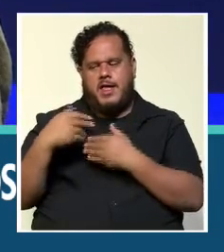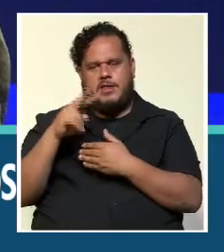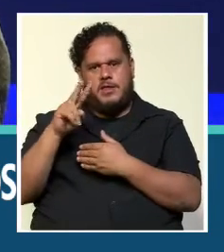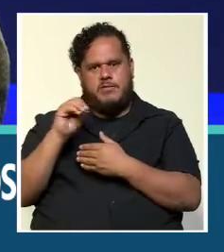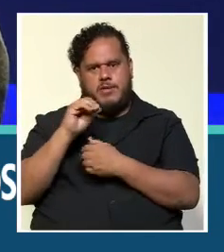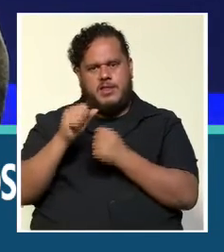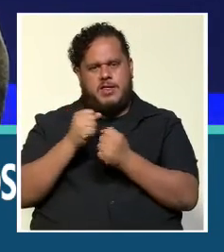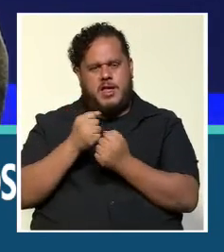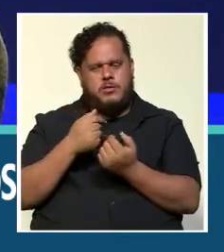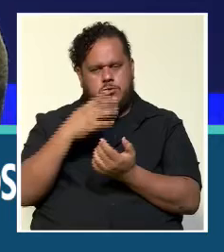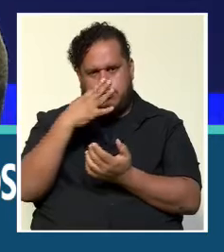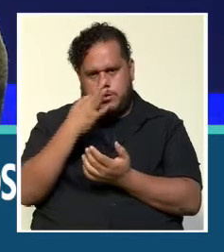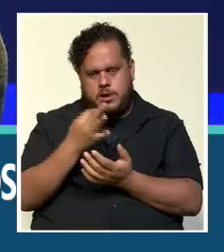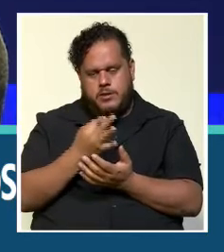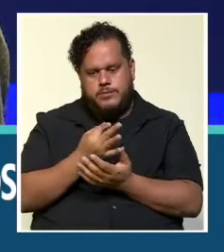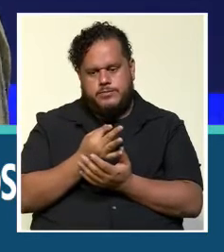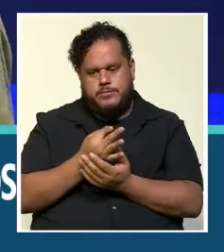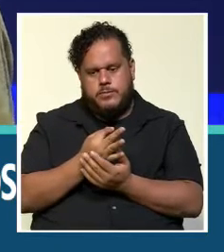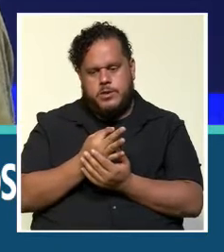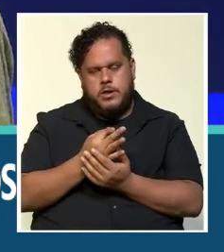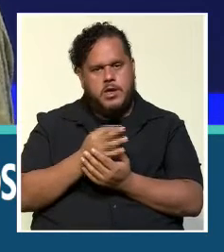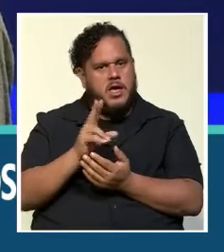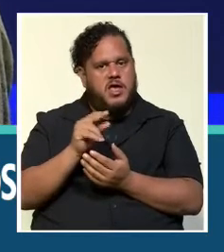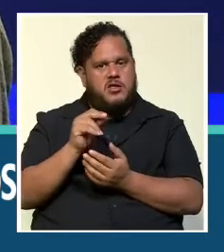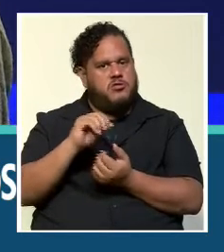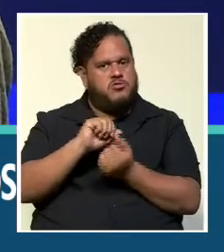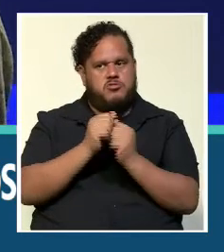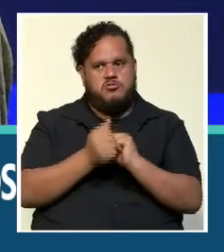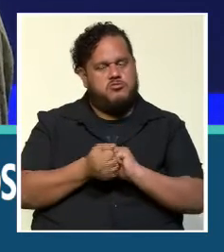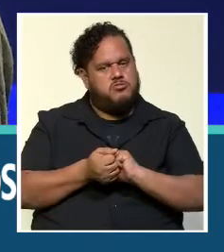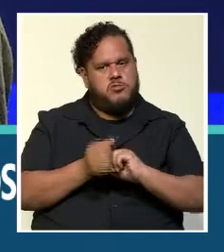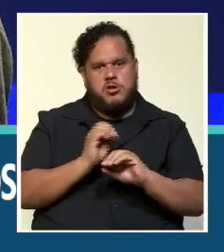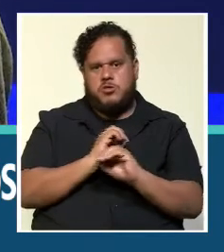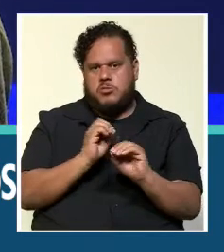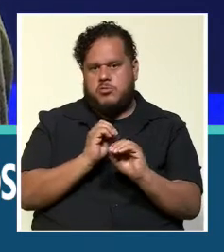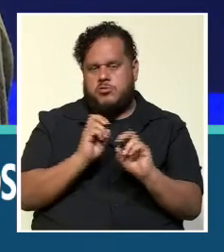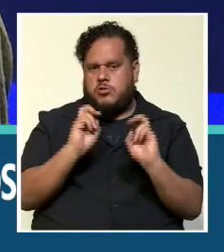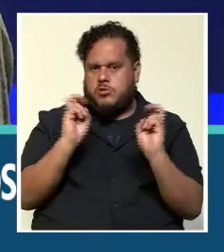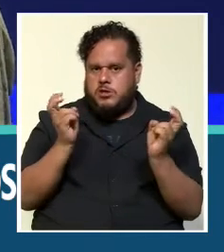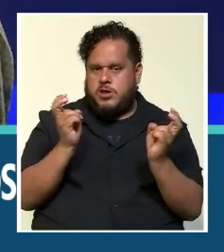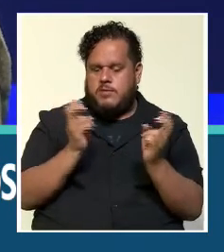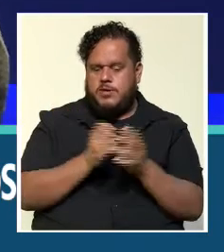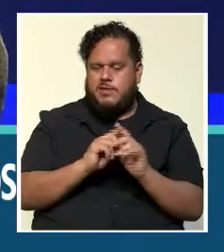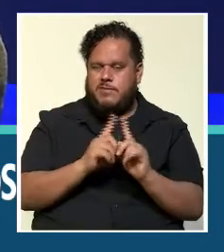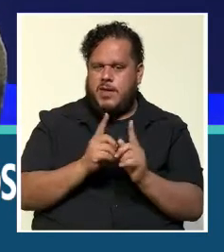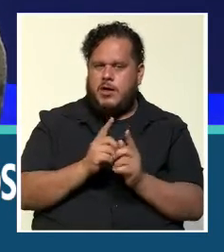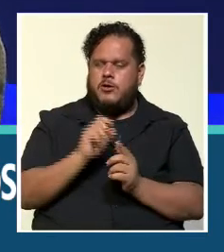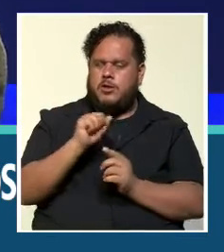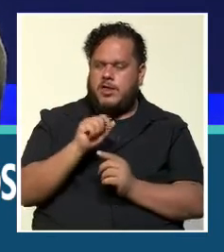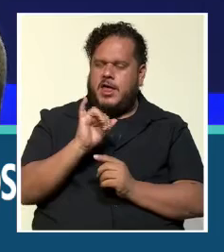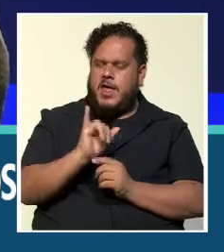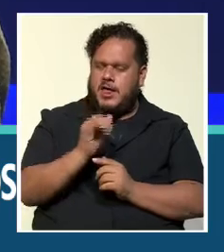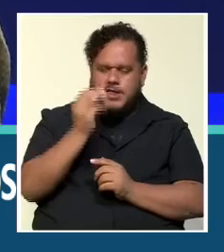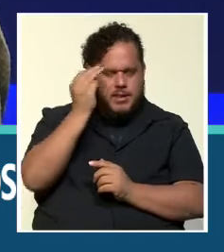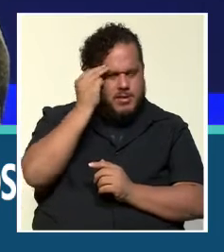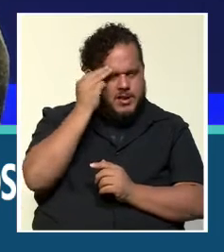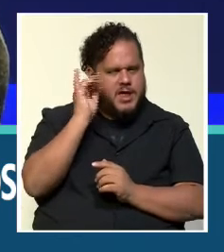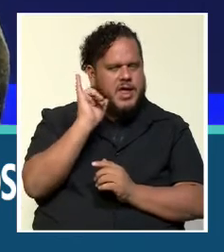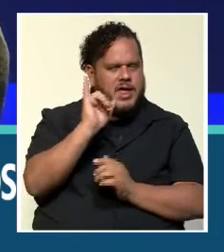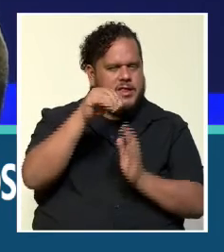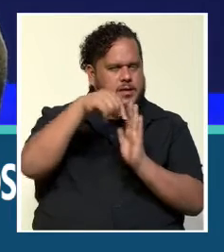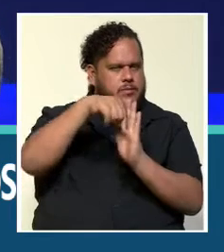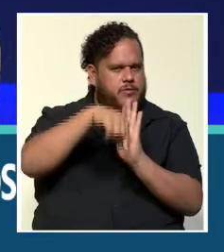creo que no ha variado mucho incluso la temática, pero sí esa madurez, esa